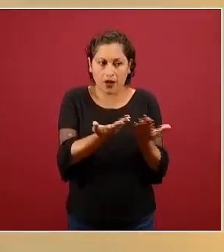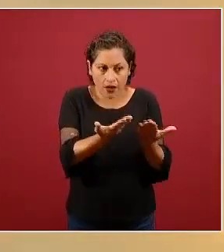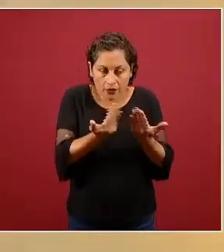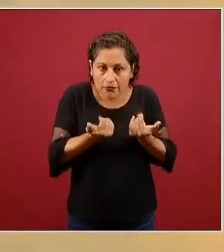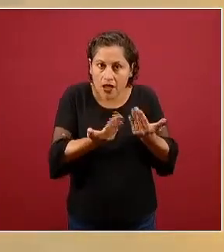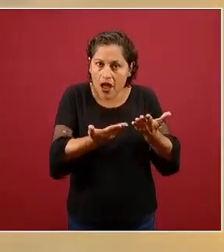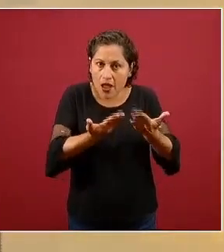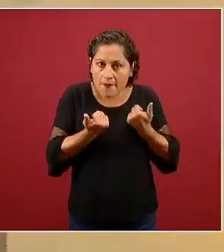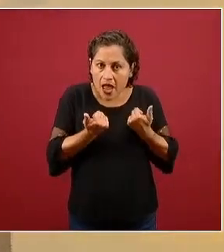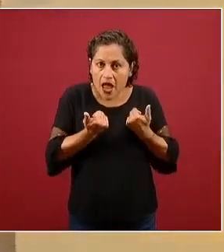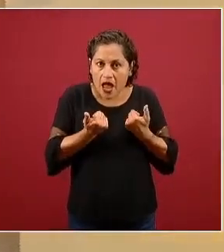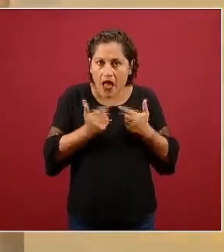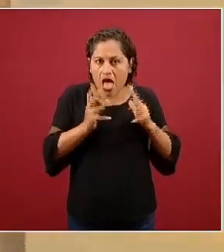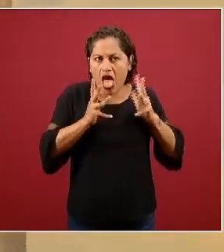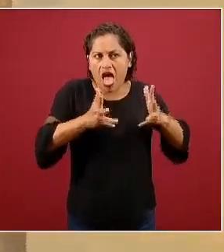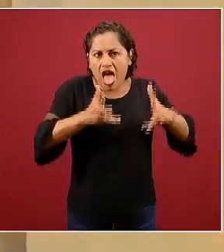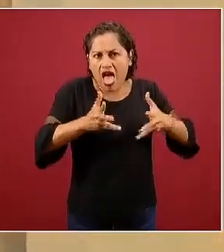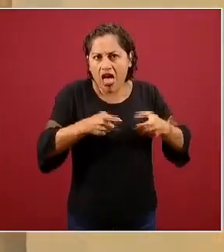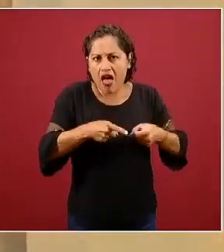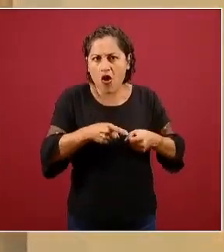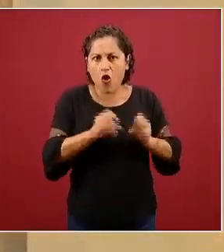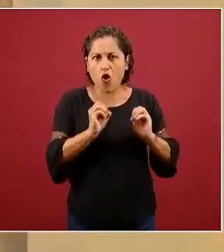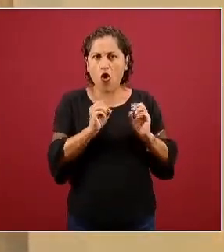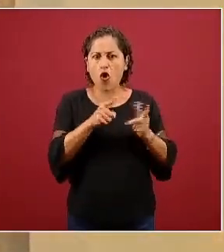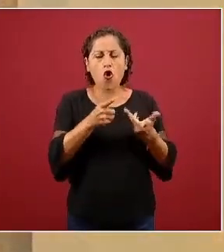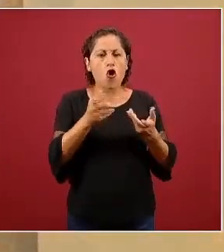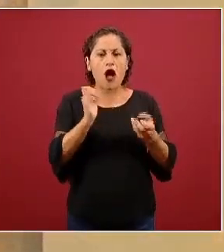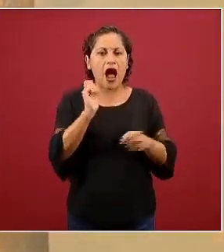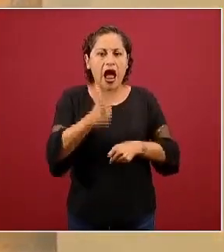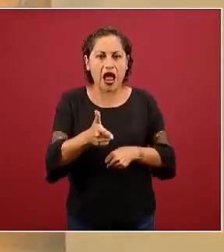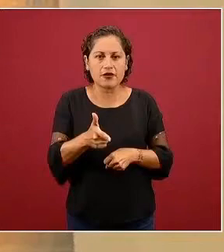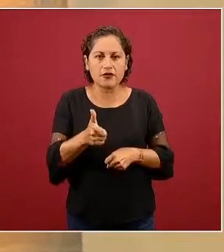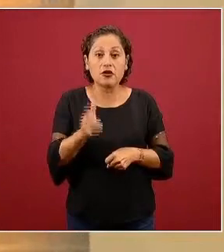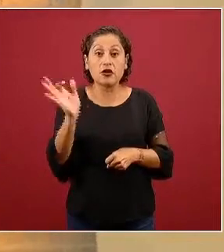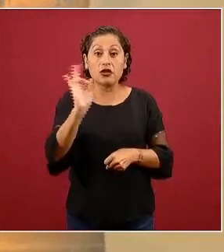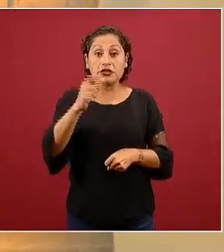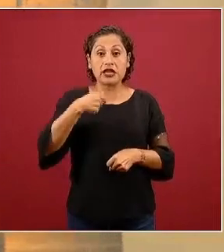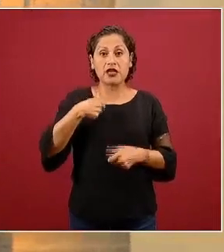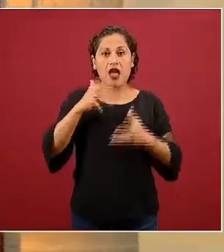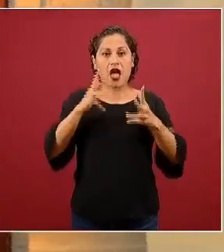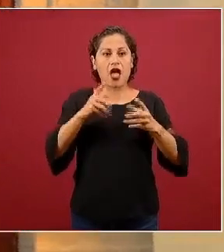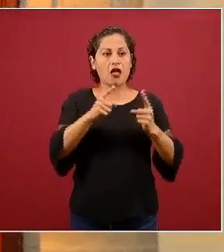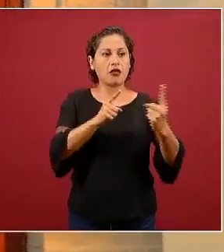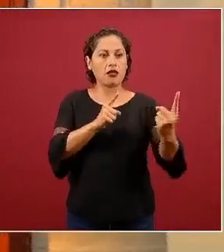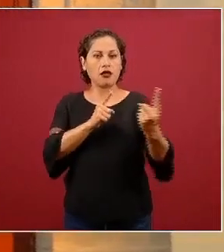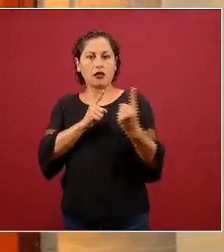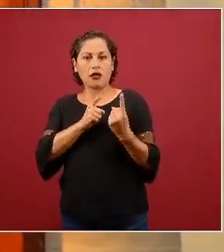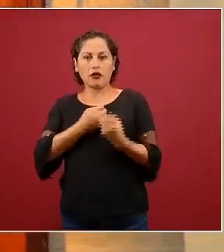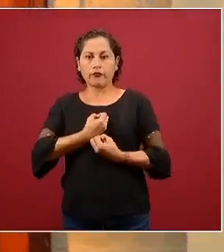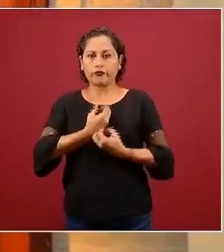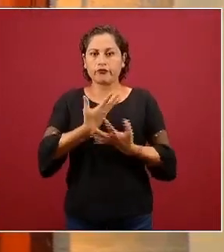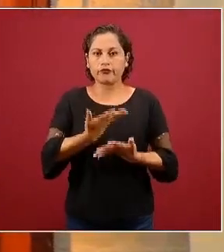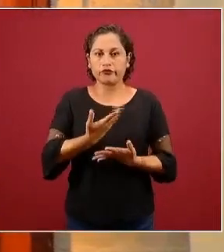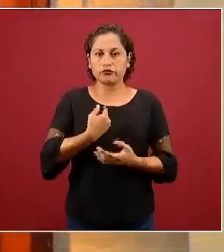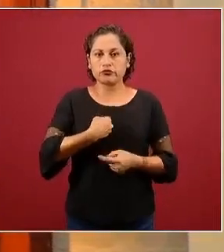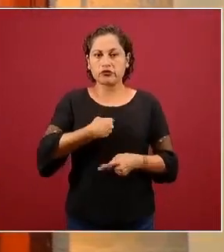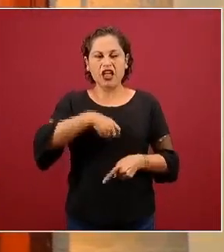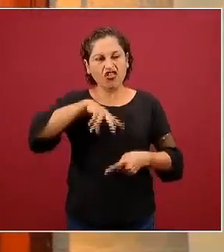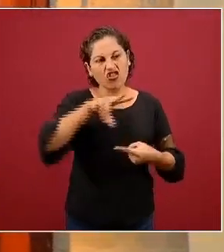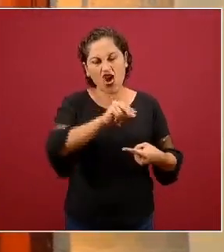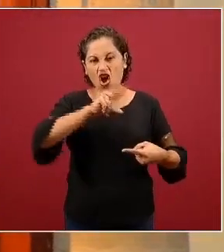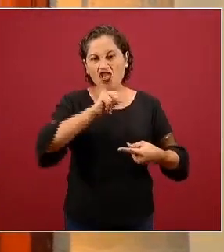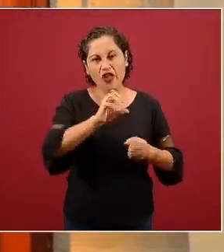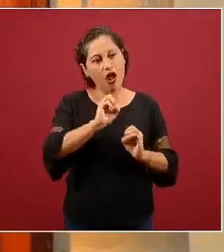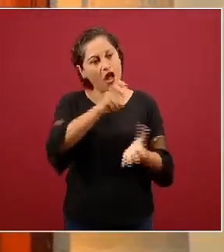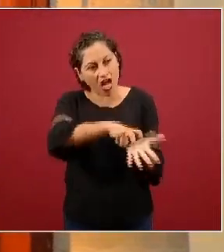emociones como las sientan. No nos van a venir a decir sus emociones y nosotros o no los dejamos hablar o los estamos